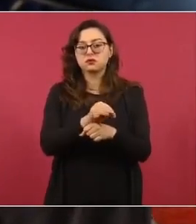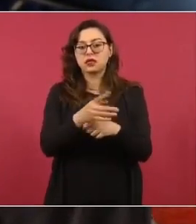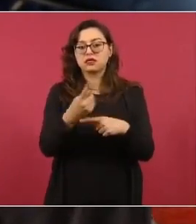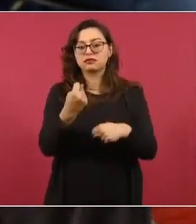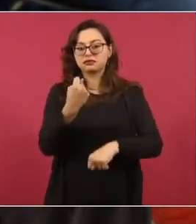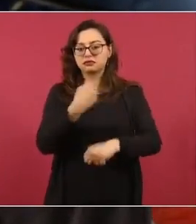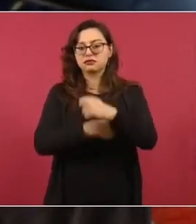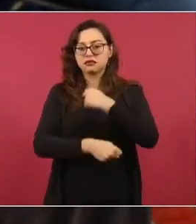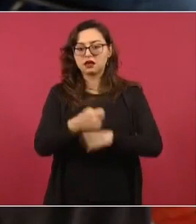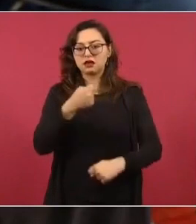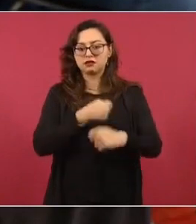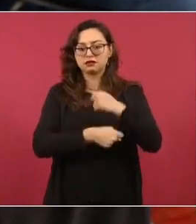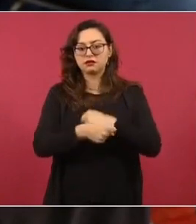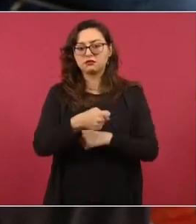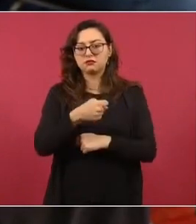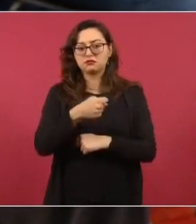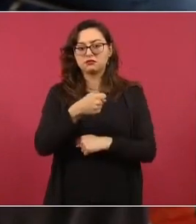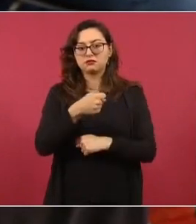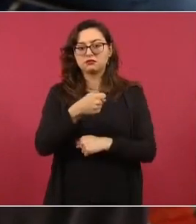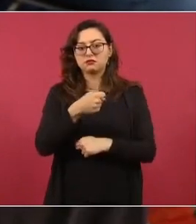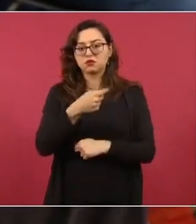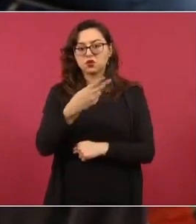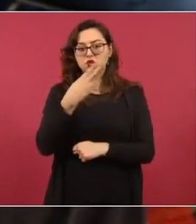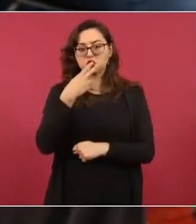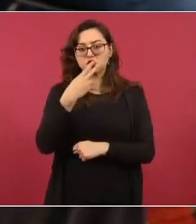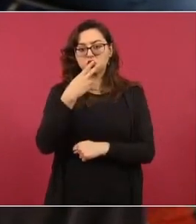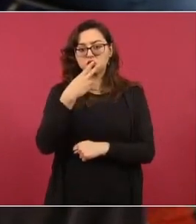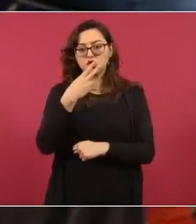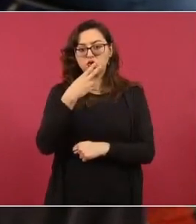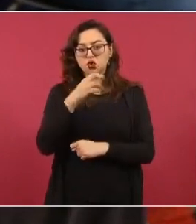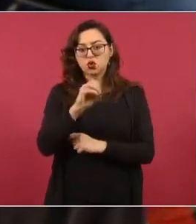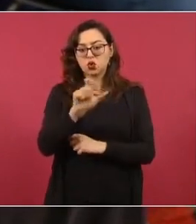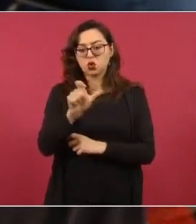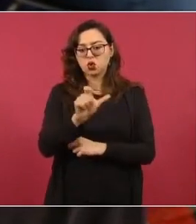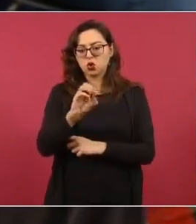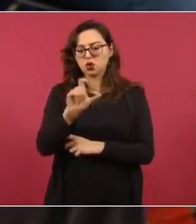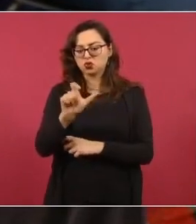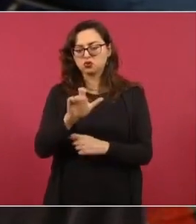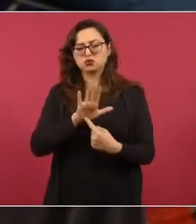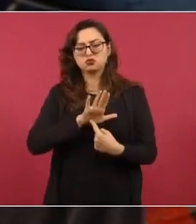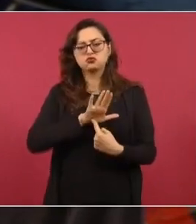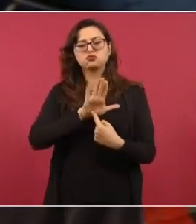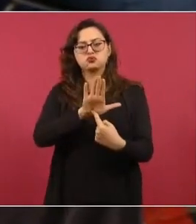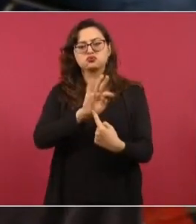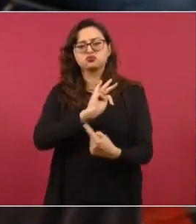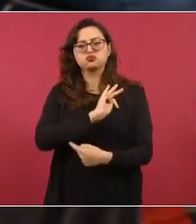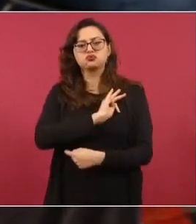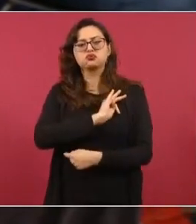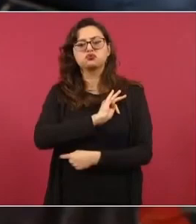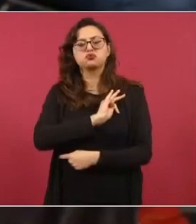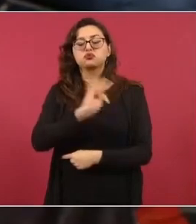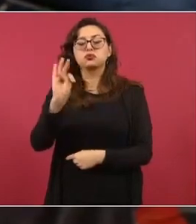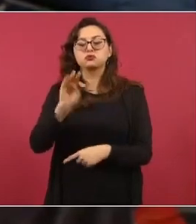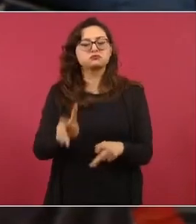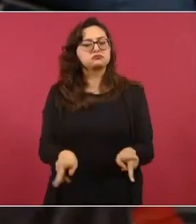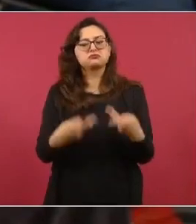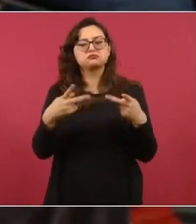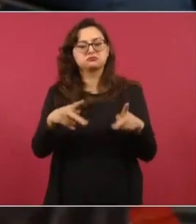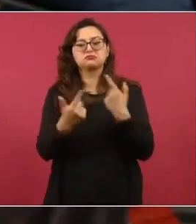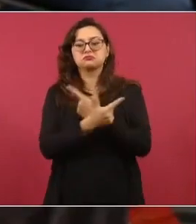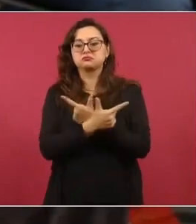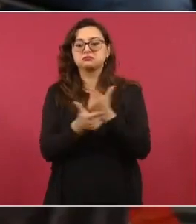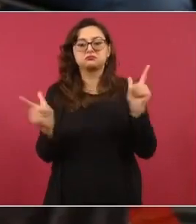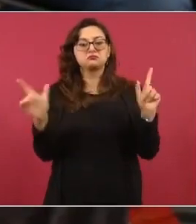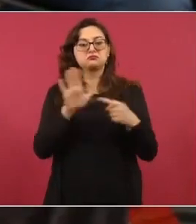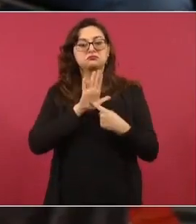estos productos a una tienda denominada Oxxo. Se conoce o más o menos se entiende que el modelo de los Oxxo, si